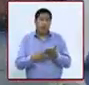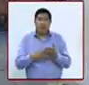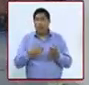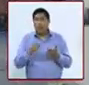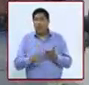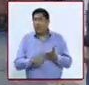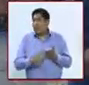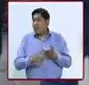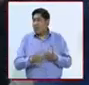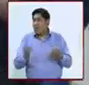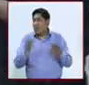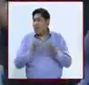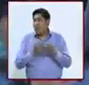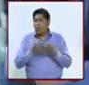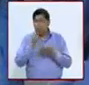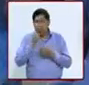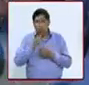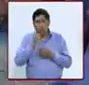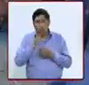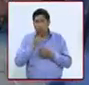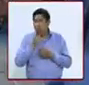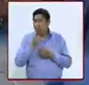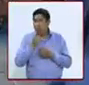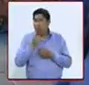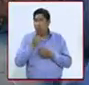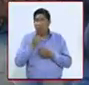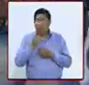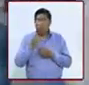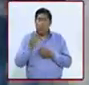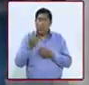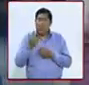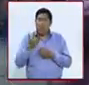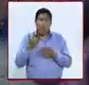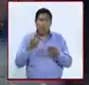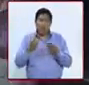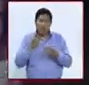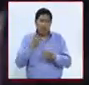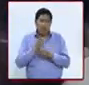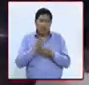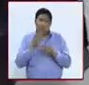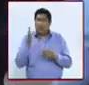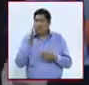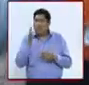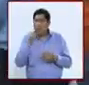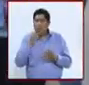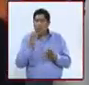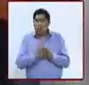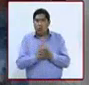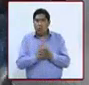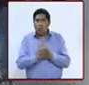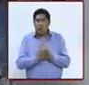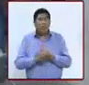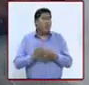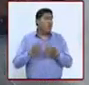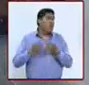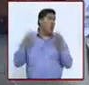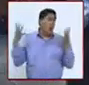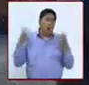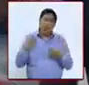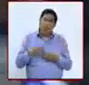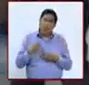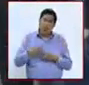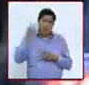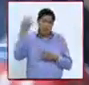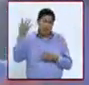te consideras que las mujeres tenemos un triple rol, trabajadora, mamá, esposa, es muy perjudicial para nosotras.